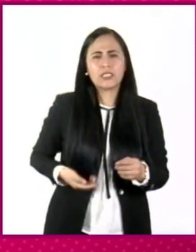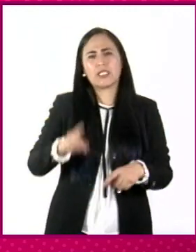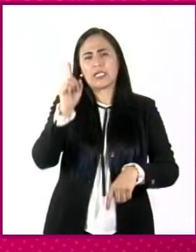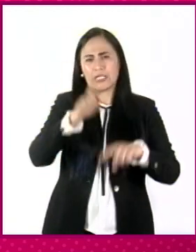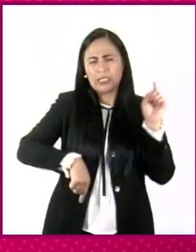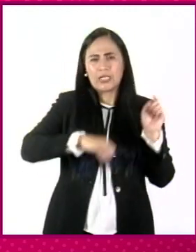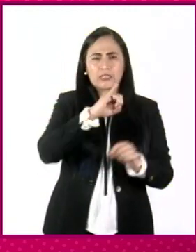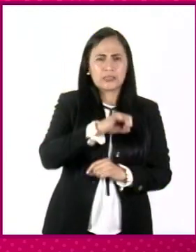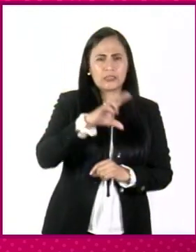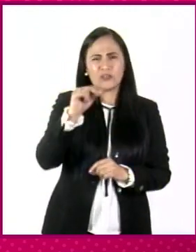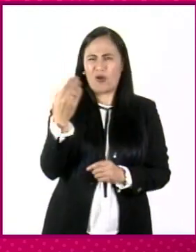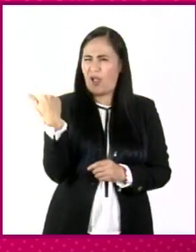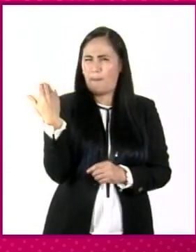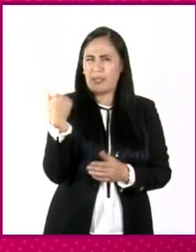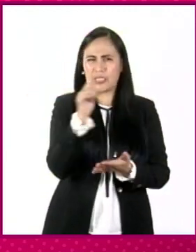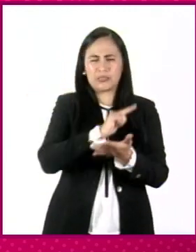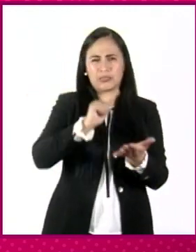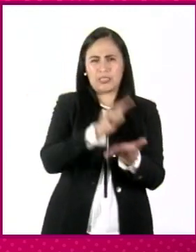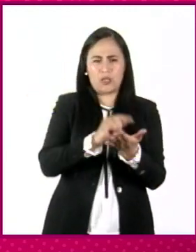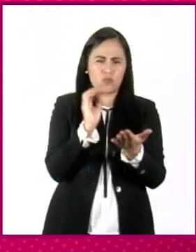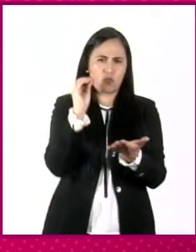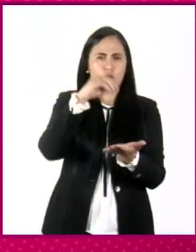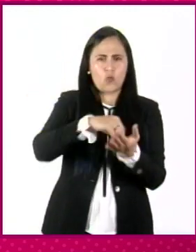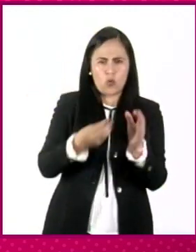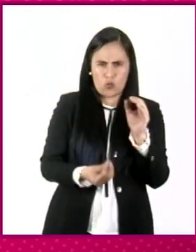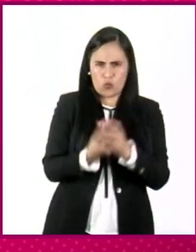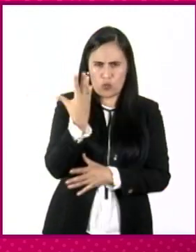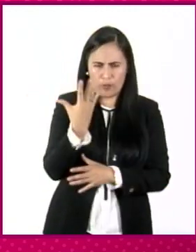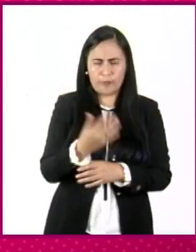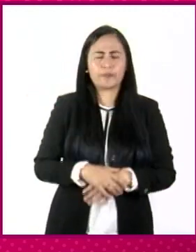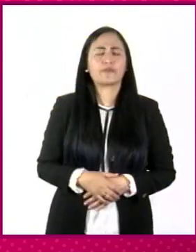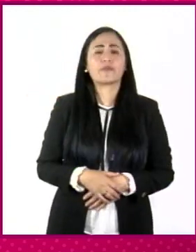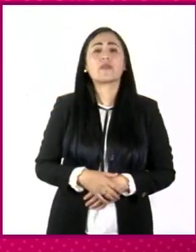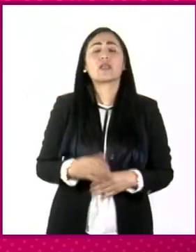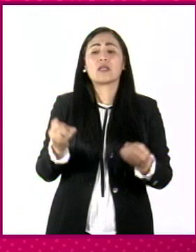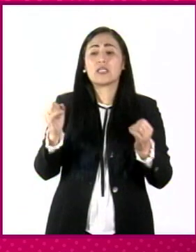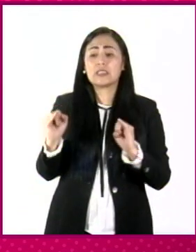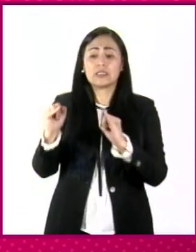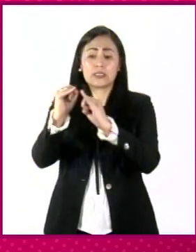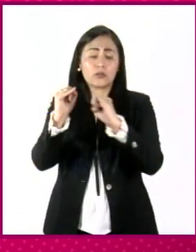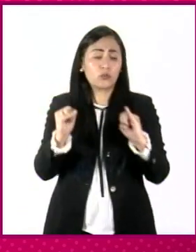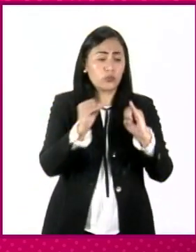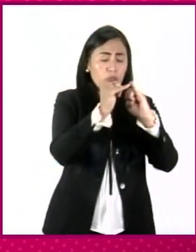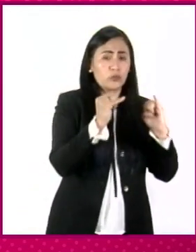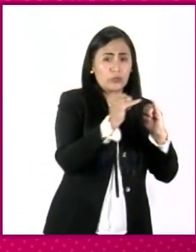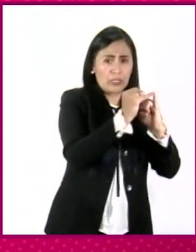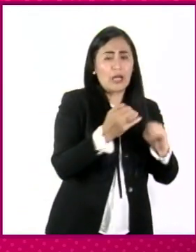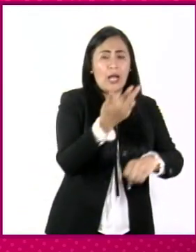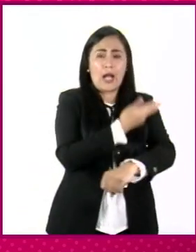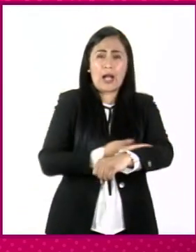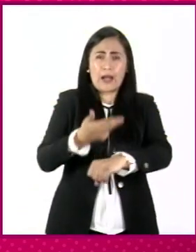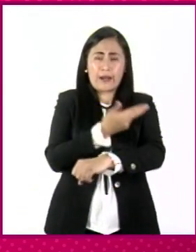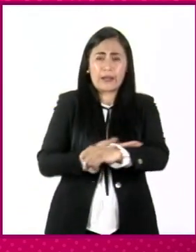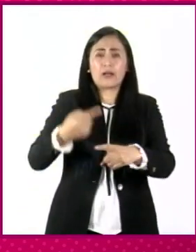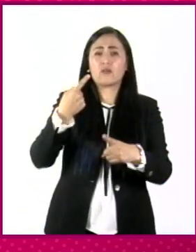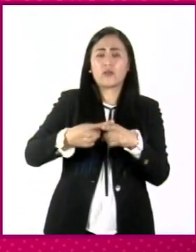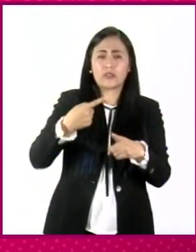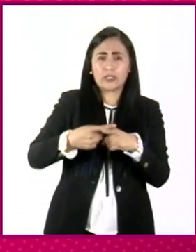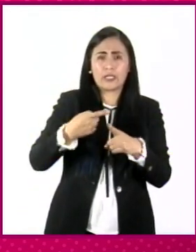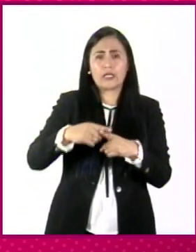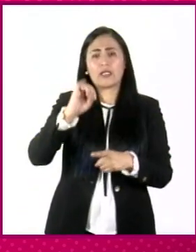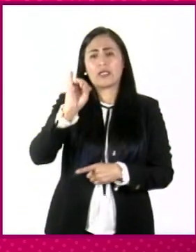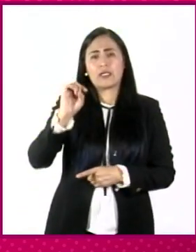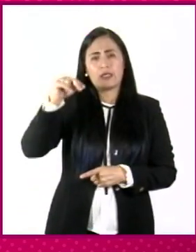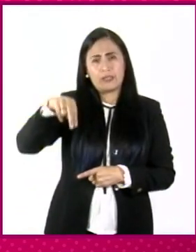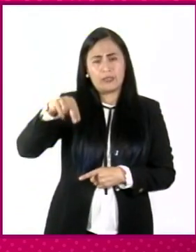se han legislado recientemente, y de alguna forma estas instancias pues son organizadas por el Instituto